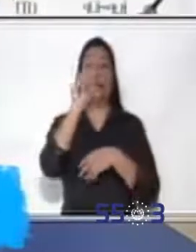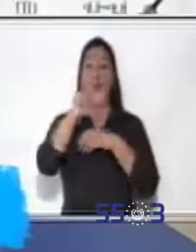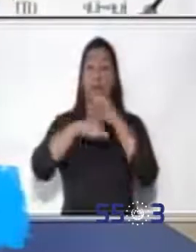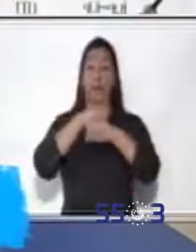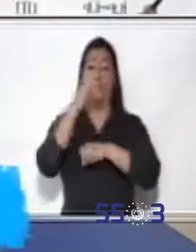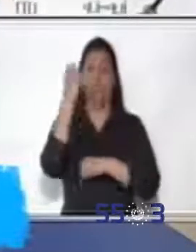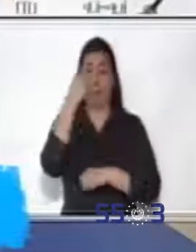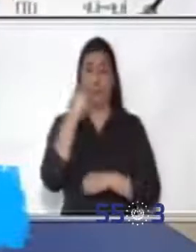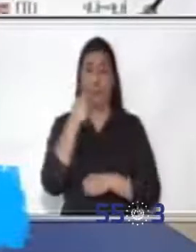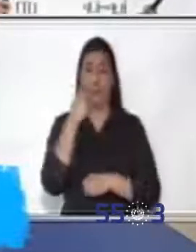un poco.